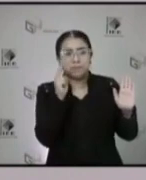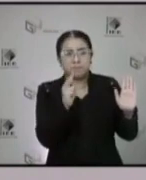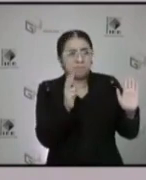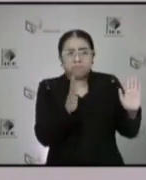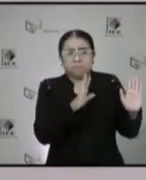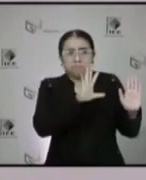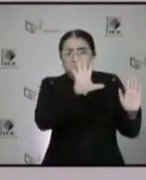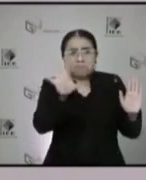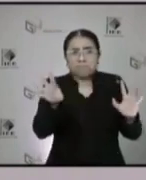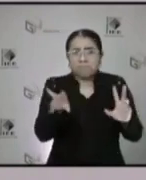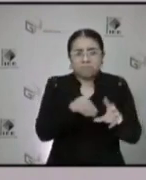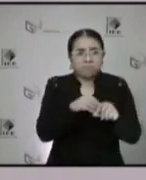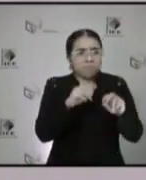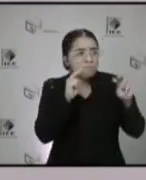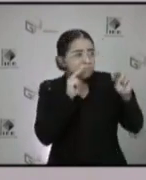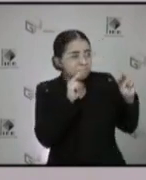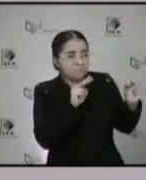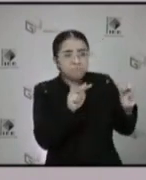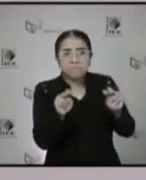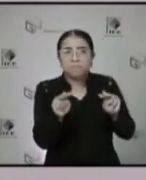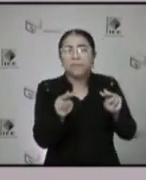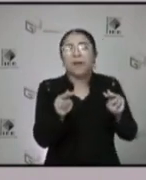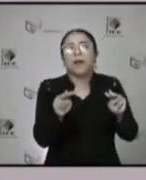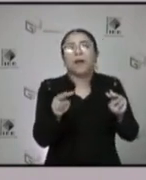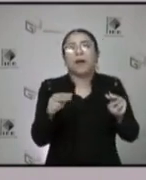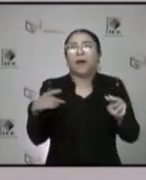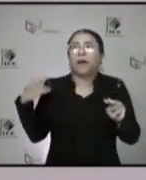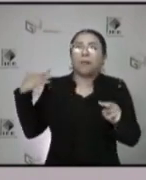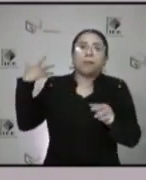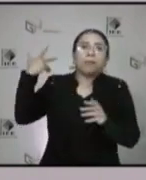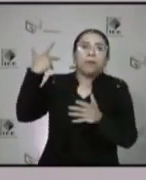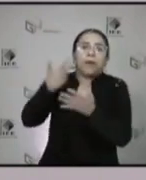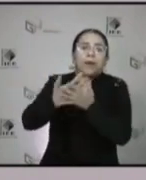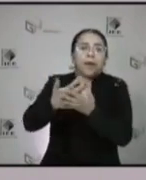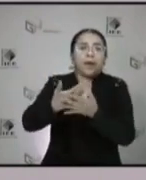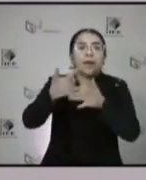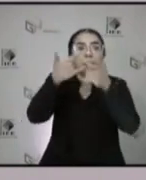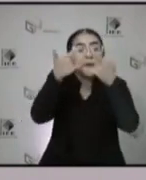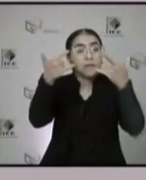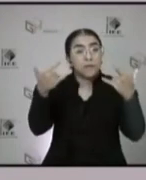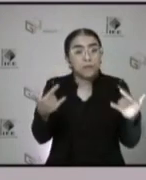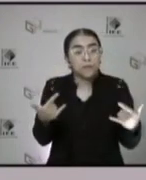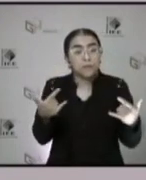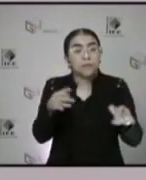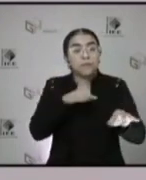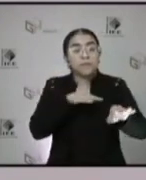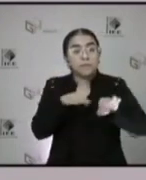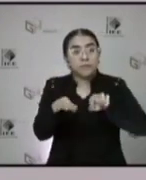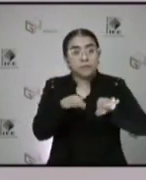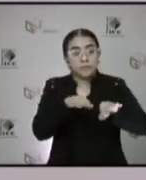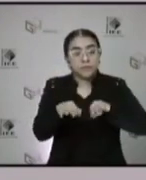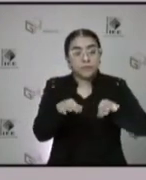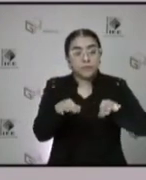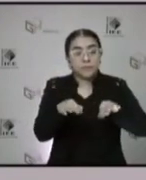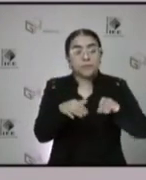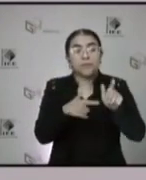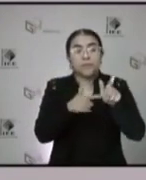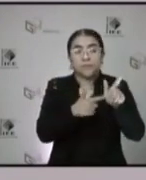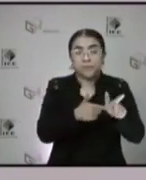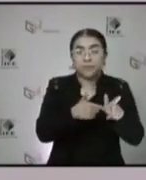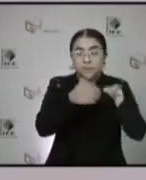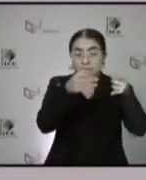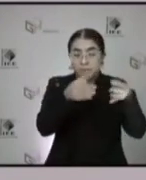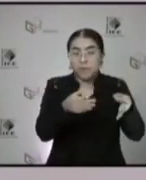todos. Nosotros, nuestra trayectoria ha sido con trabajo, con constancia,